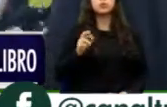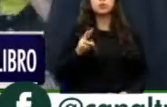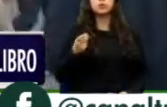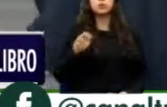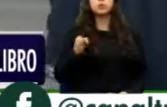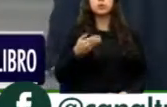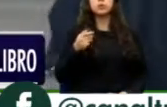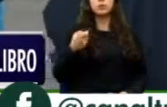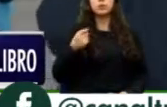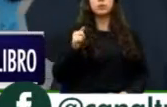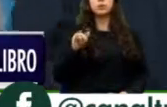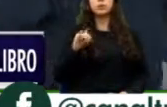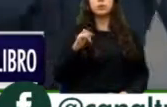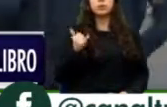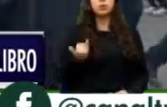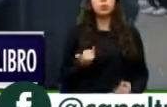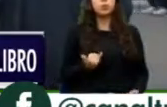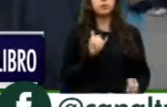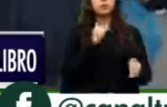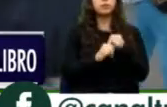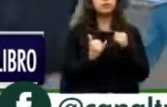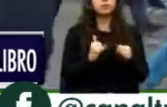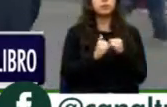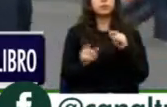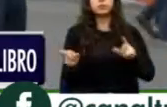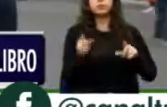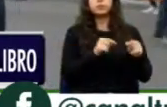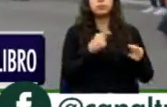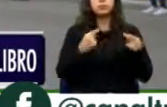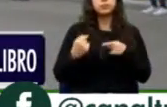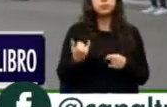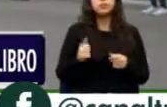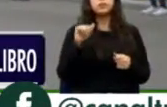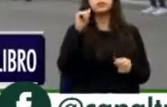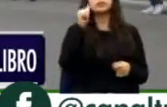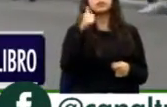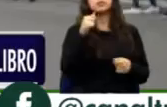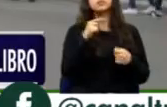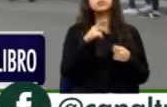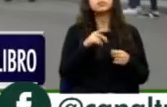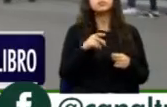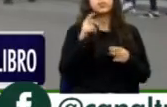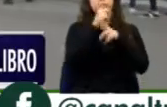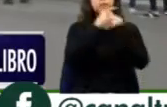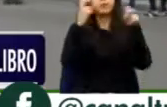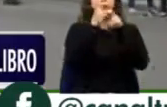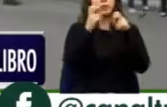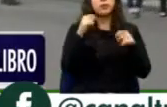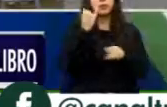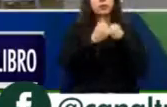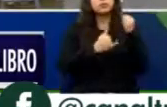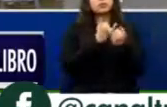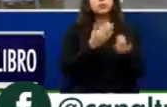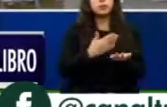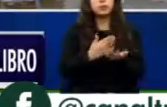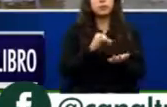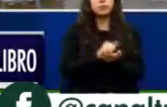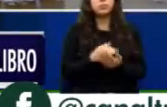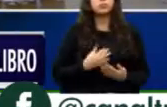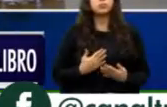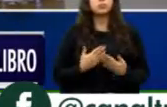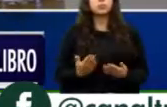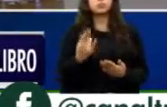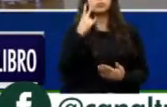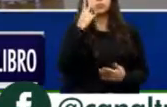Durán. Finaliza hoy aquí en la sede de Corferias la 29ª Feria Internacional del Libro. Ha sido un gusto trabajar para ustedes a